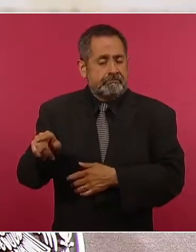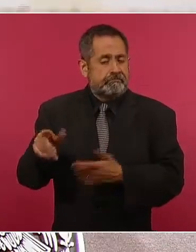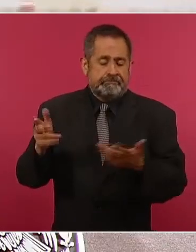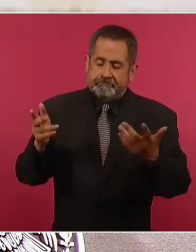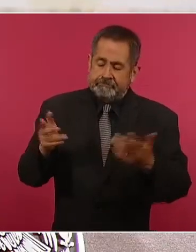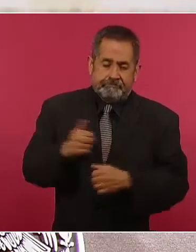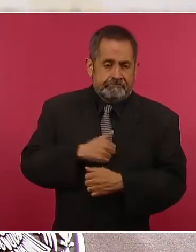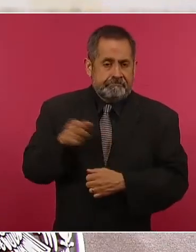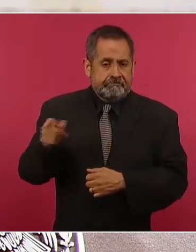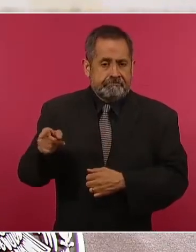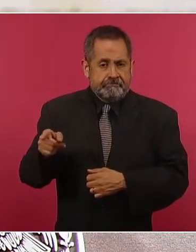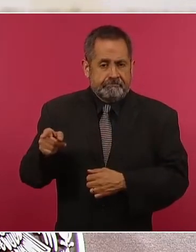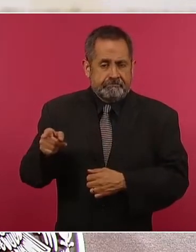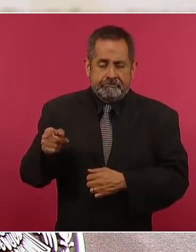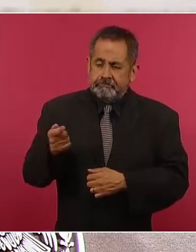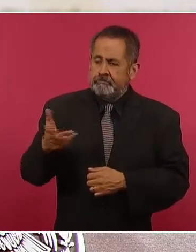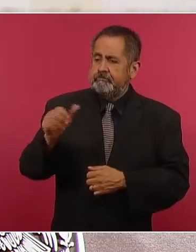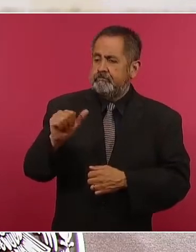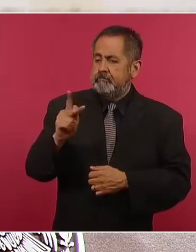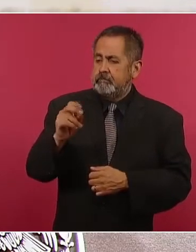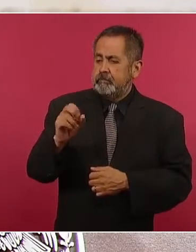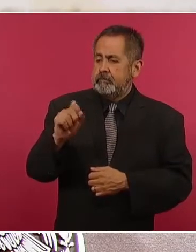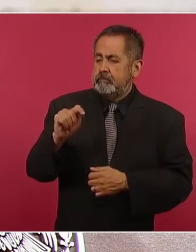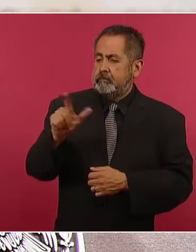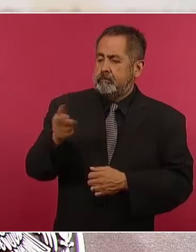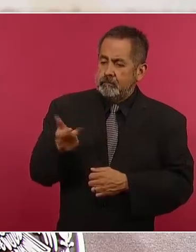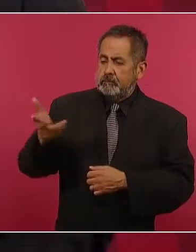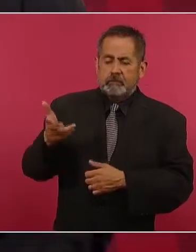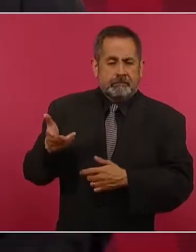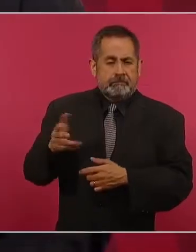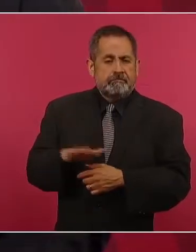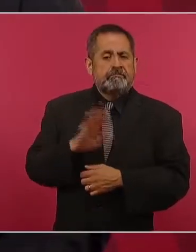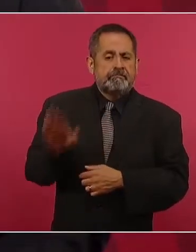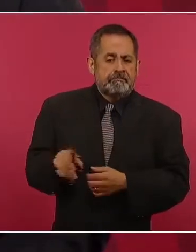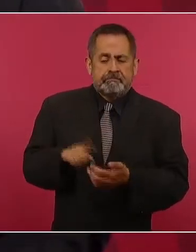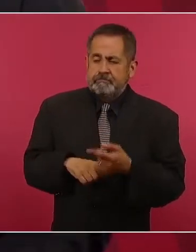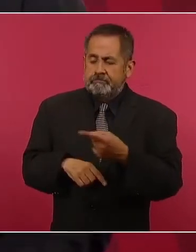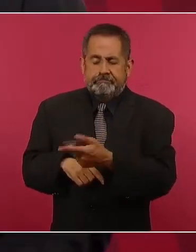del apóstol de la democracia.